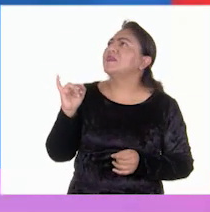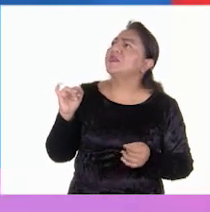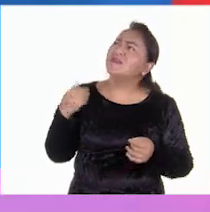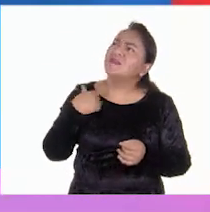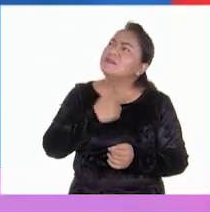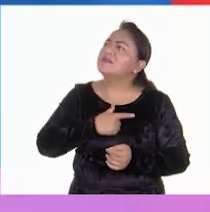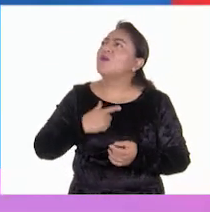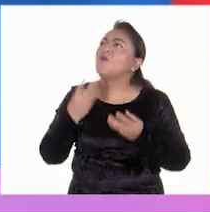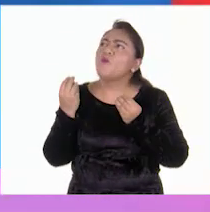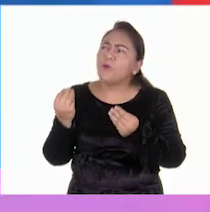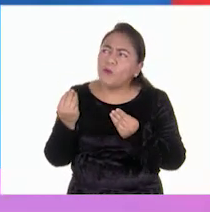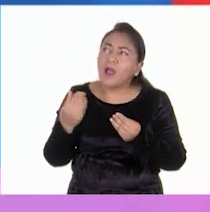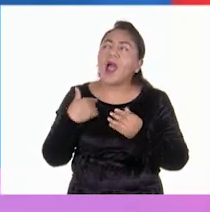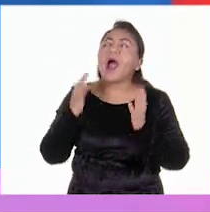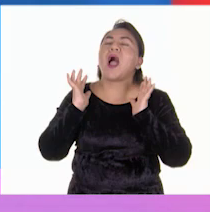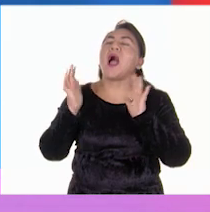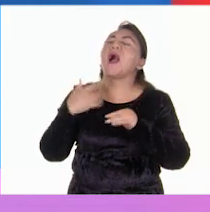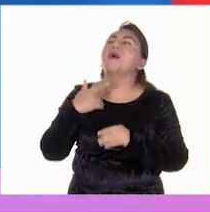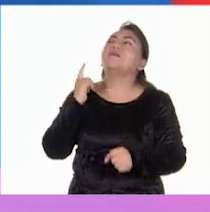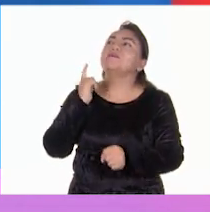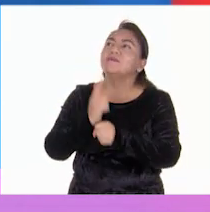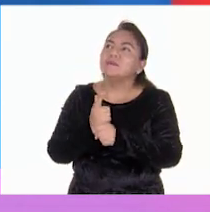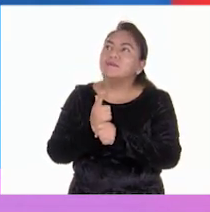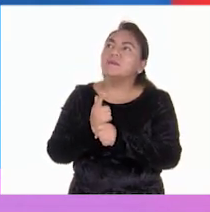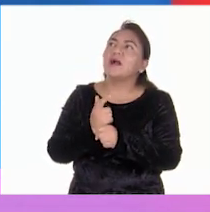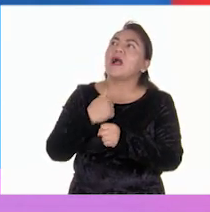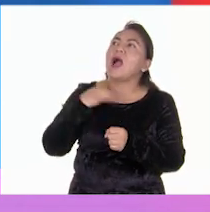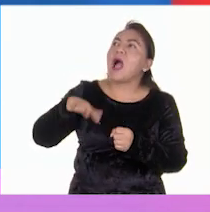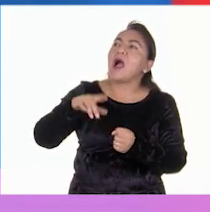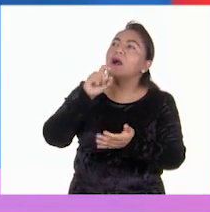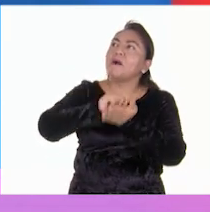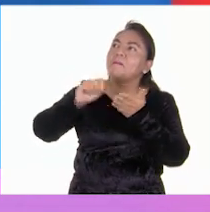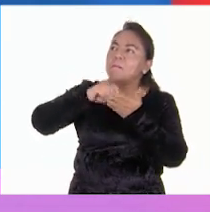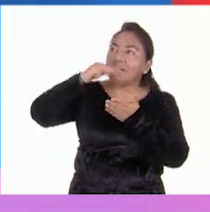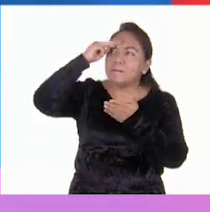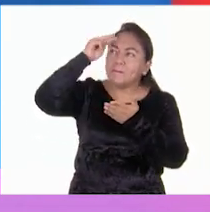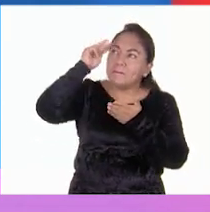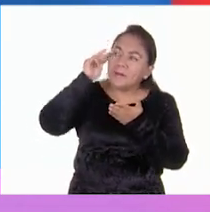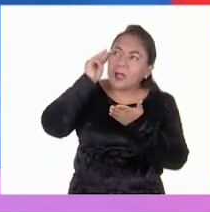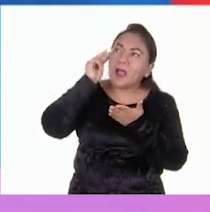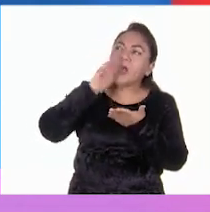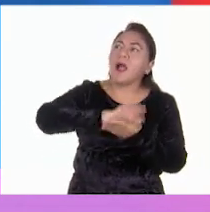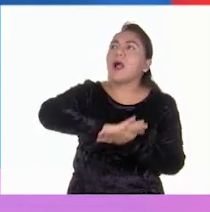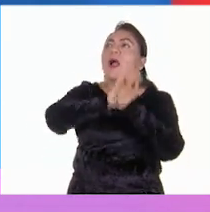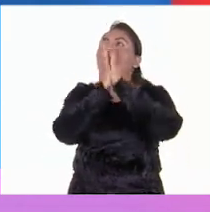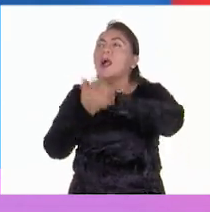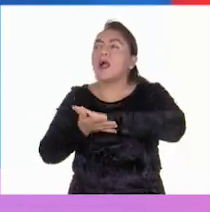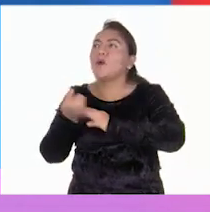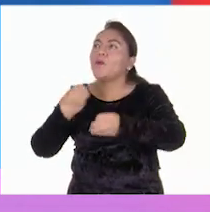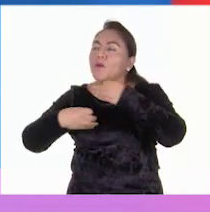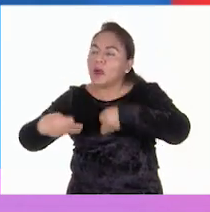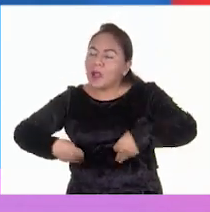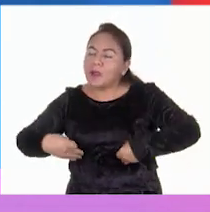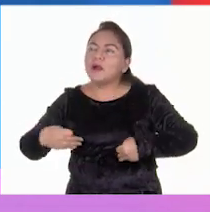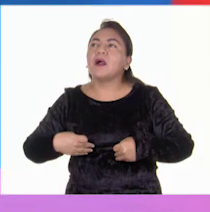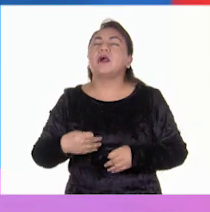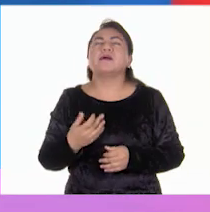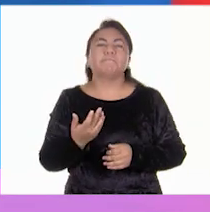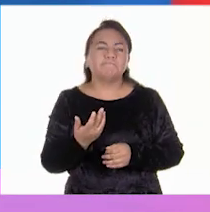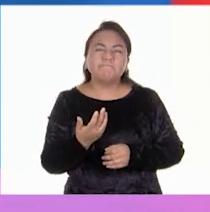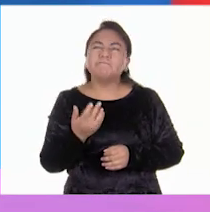muchísimo. Y ahora entiendo mejor la adaptación teatral que escribió María. Como dijeron